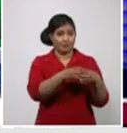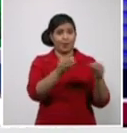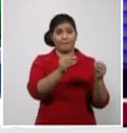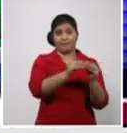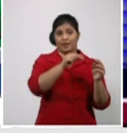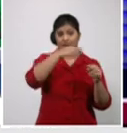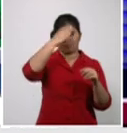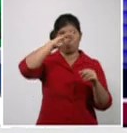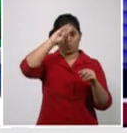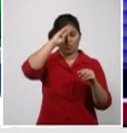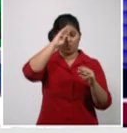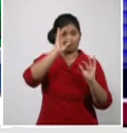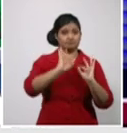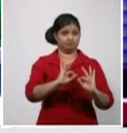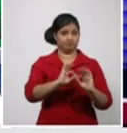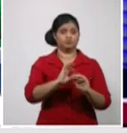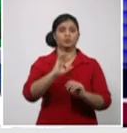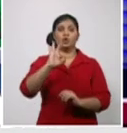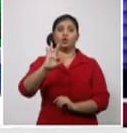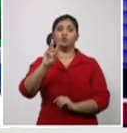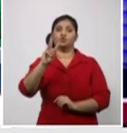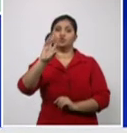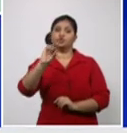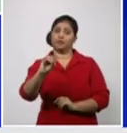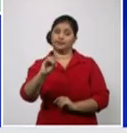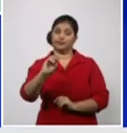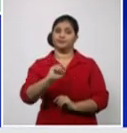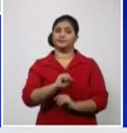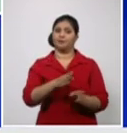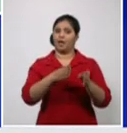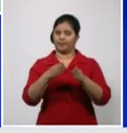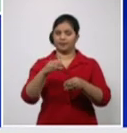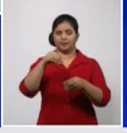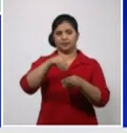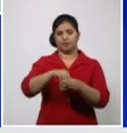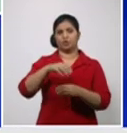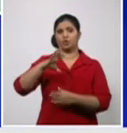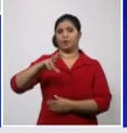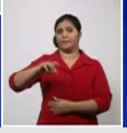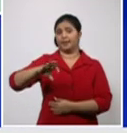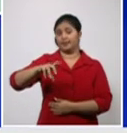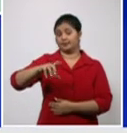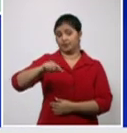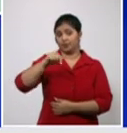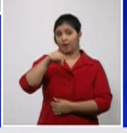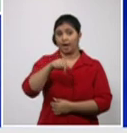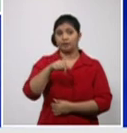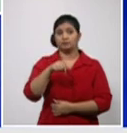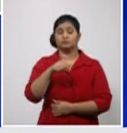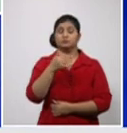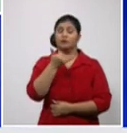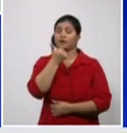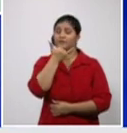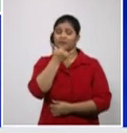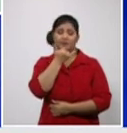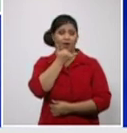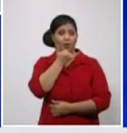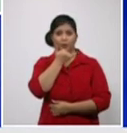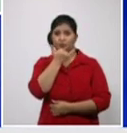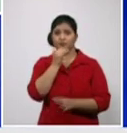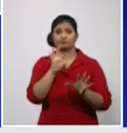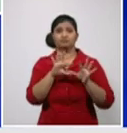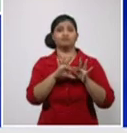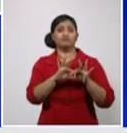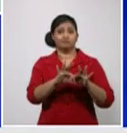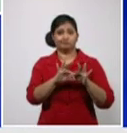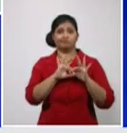830, en Pinar del Río, con una afectación que cubre de